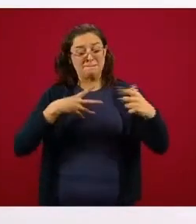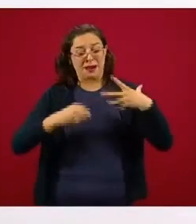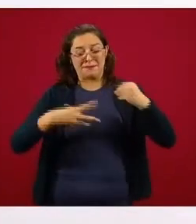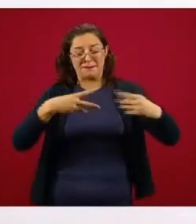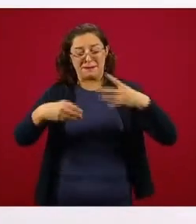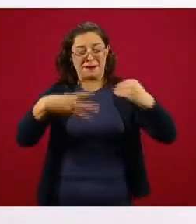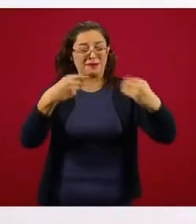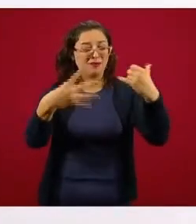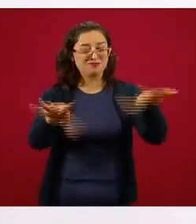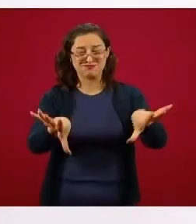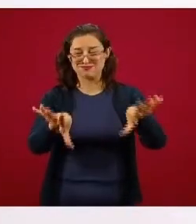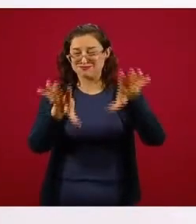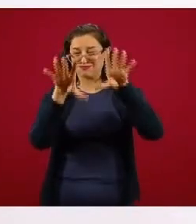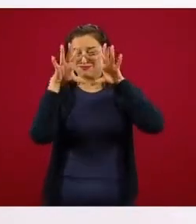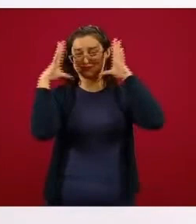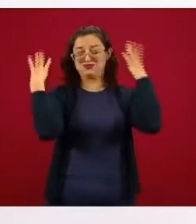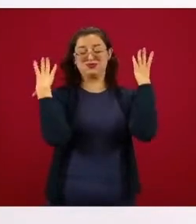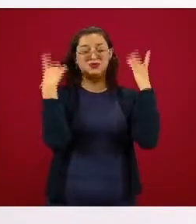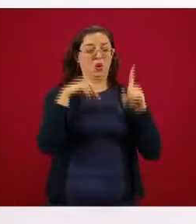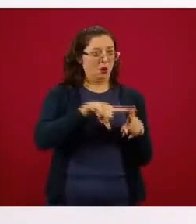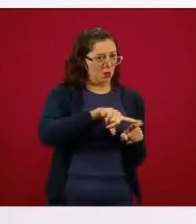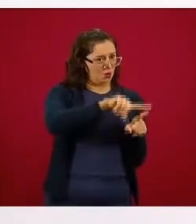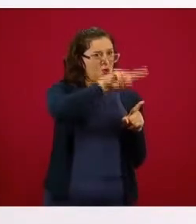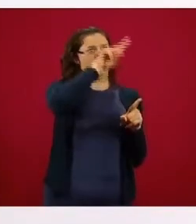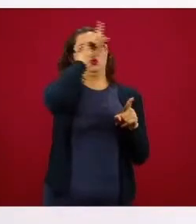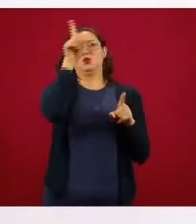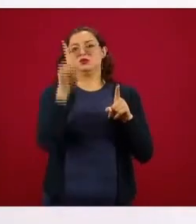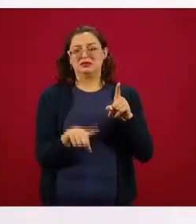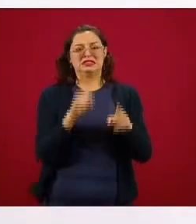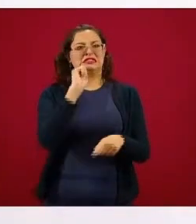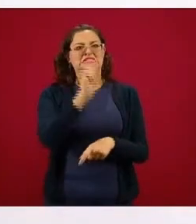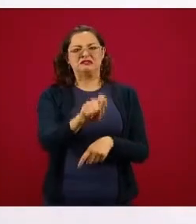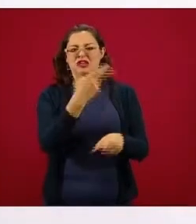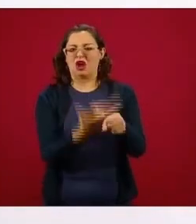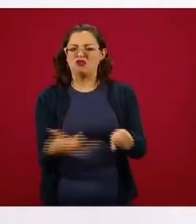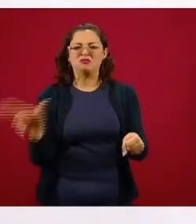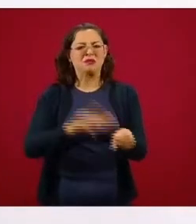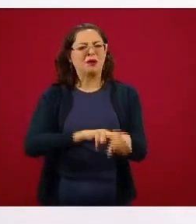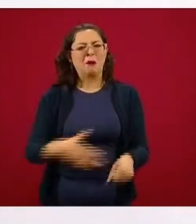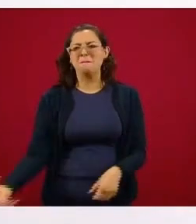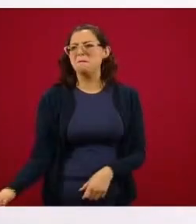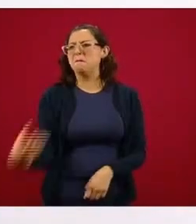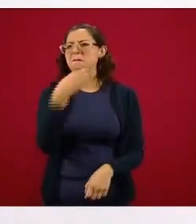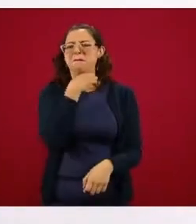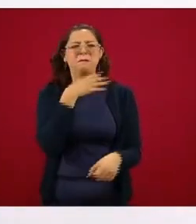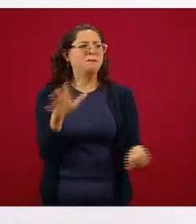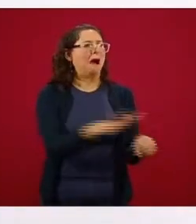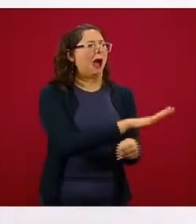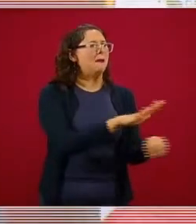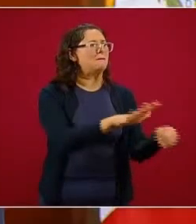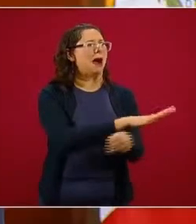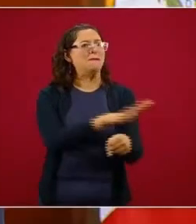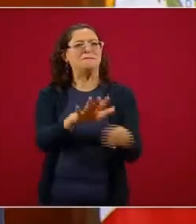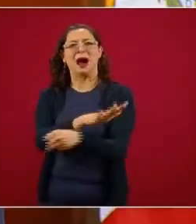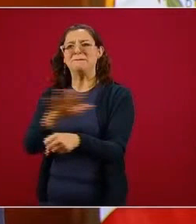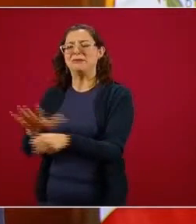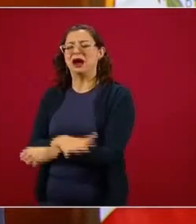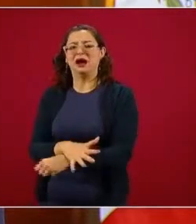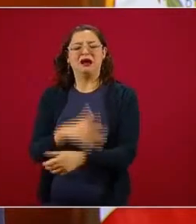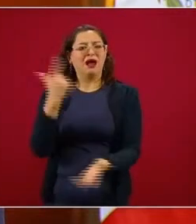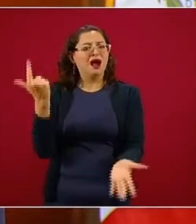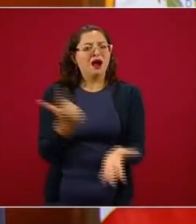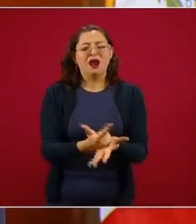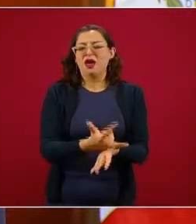el desbordamiento del sistema de salud. Pero se ha informado con transparencia